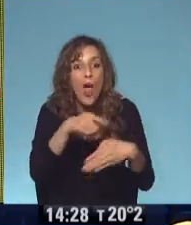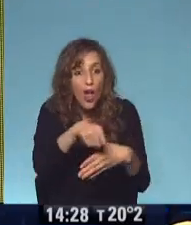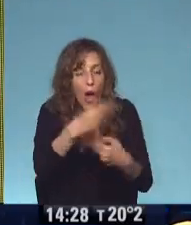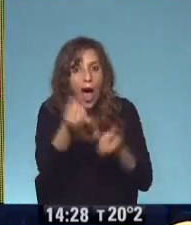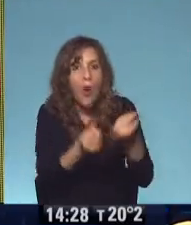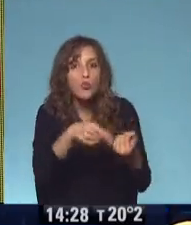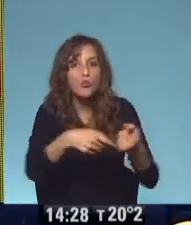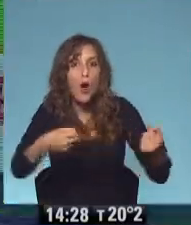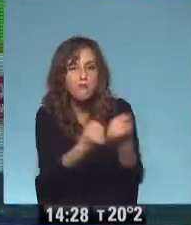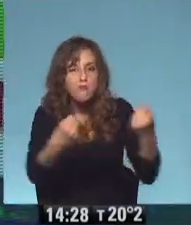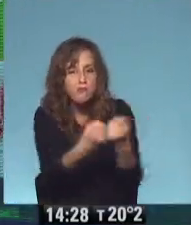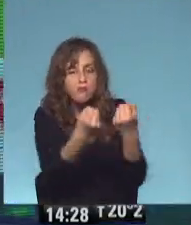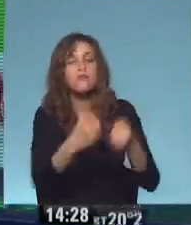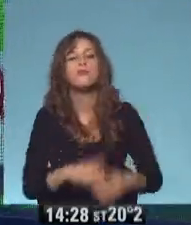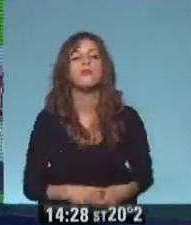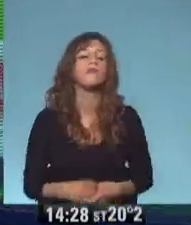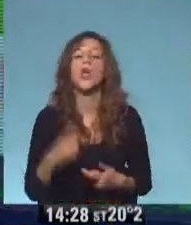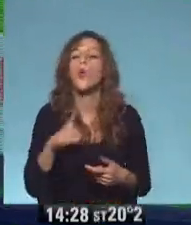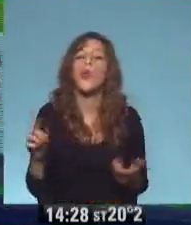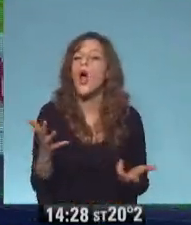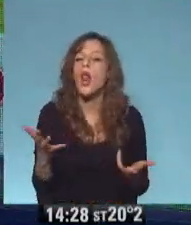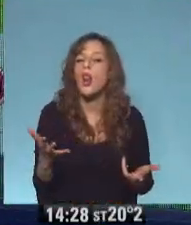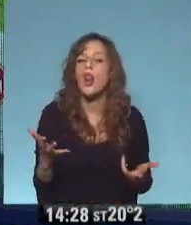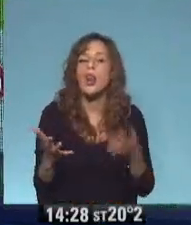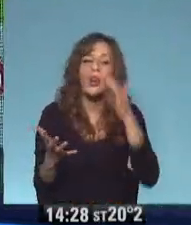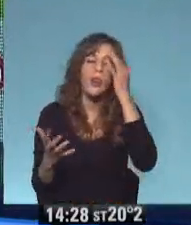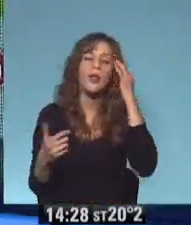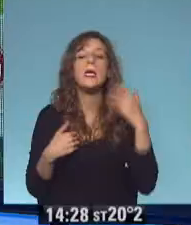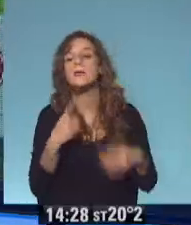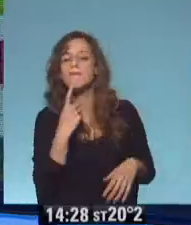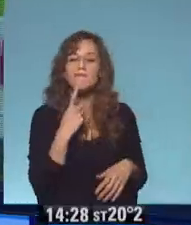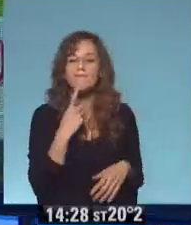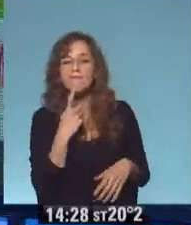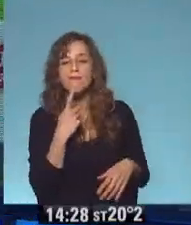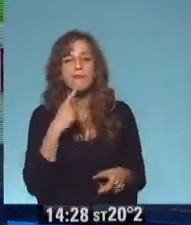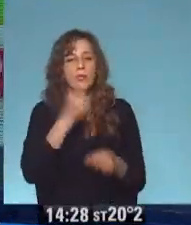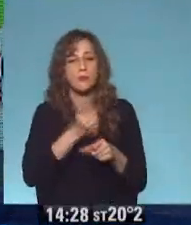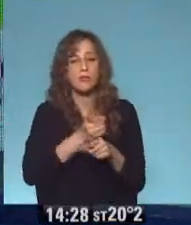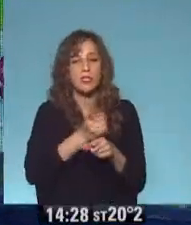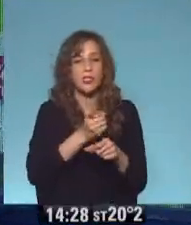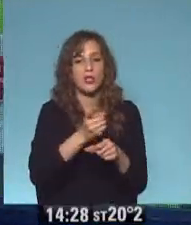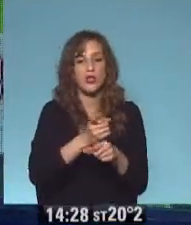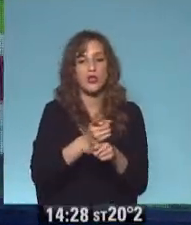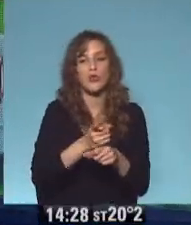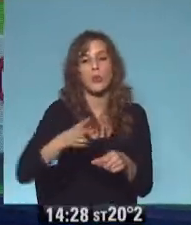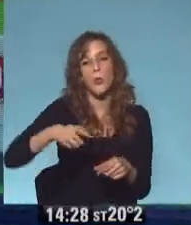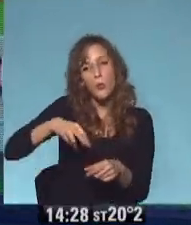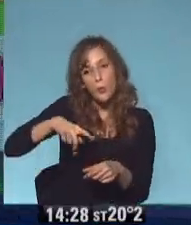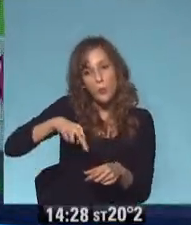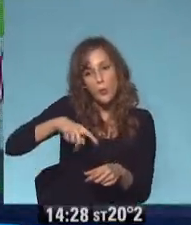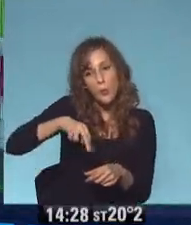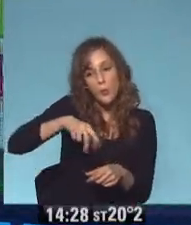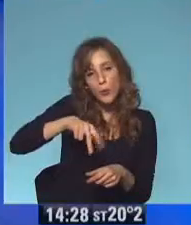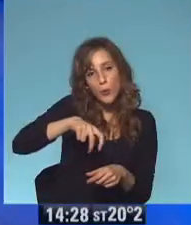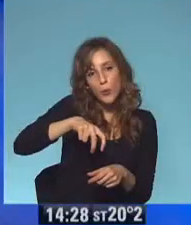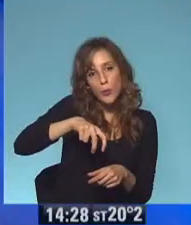camino podemos agarrar, Maga? Bueno, voy a ir... primero camino para adelante. Sí. Y... podés